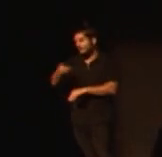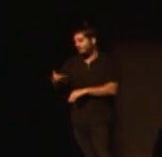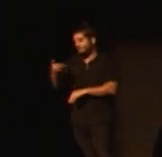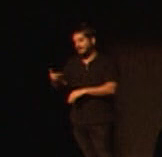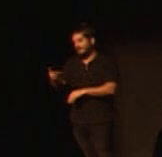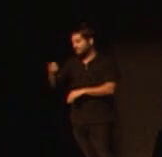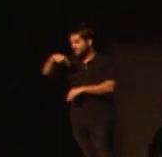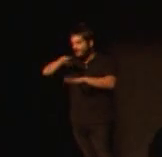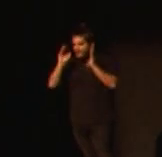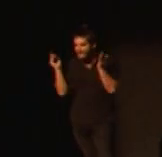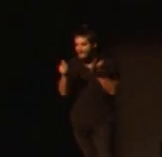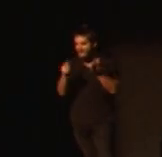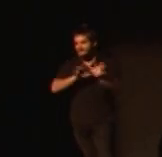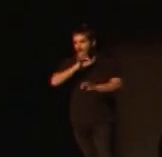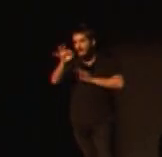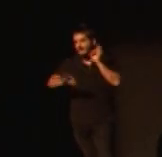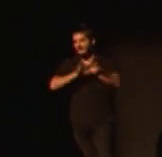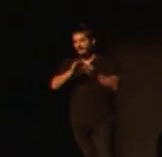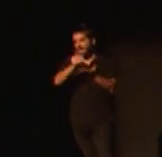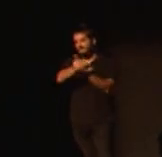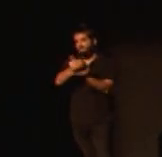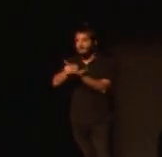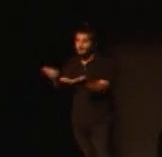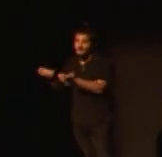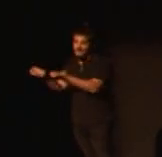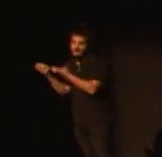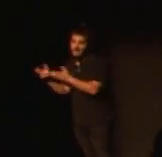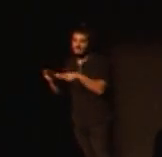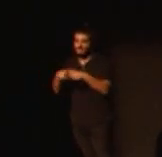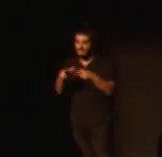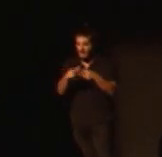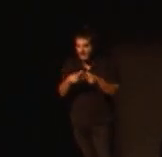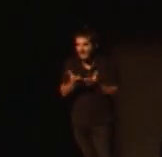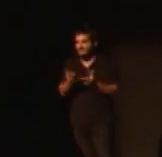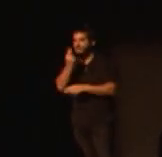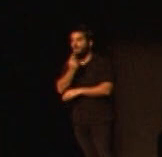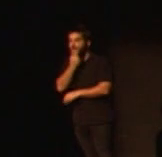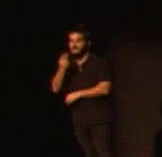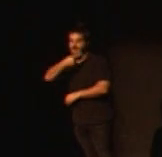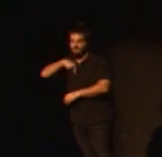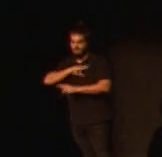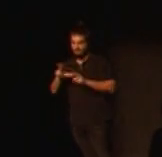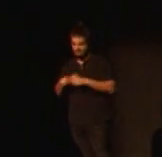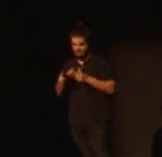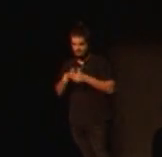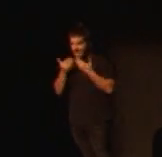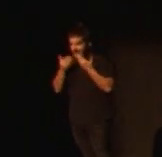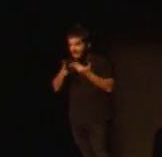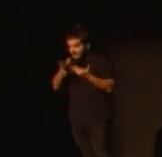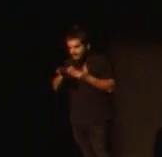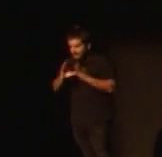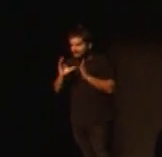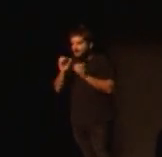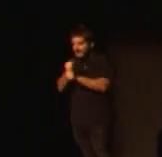vuestro programa a las organizaciones benéficas, sociales y comprometidas de nuestra sociedad. Y gracias por ese trabajo de visibilidad de los